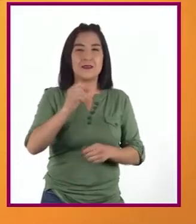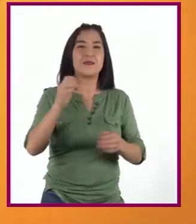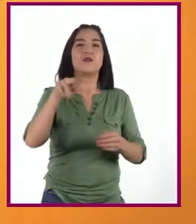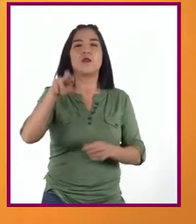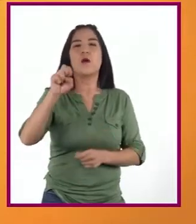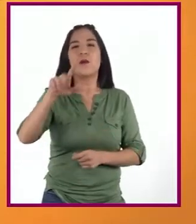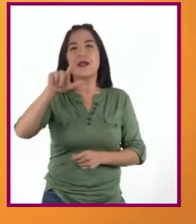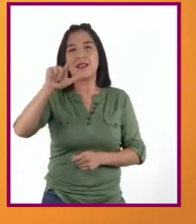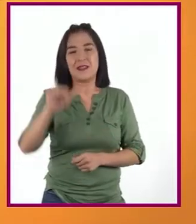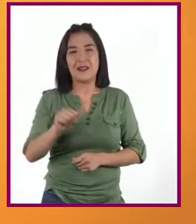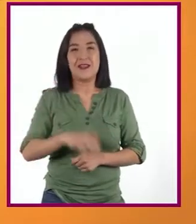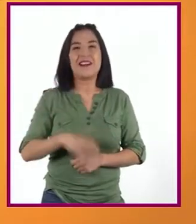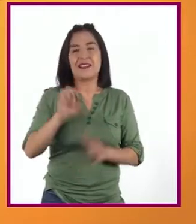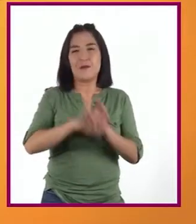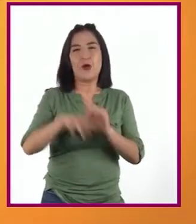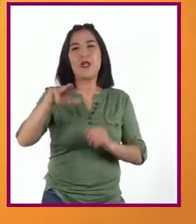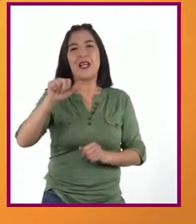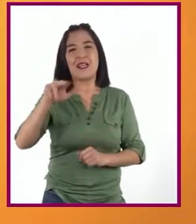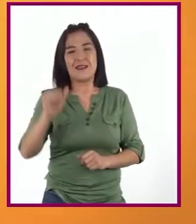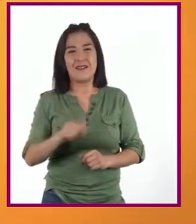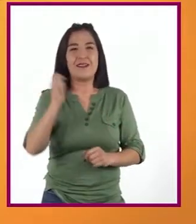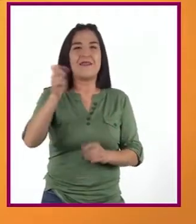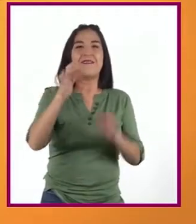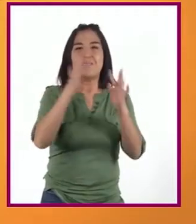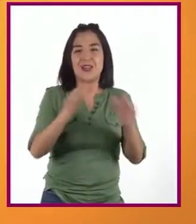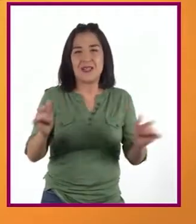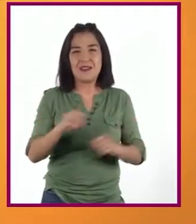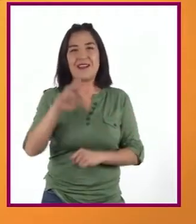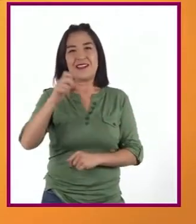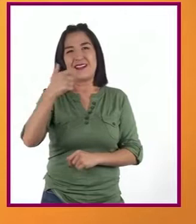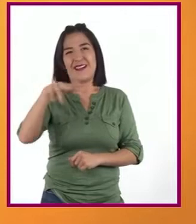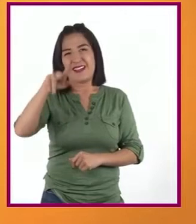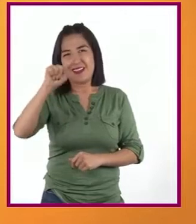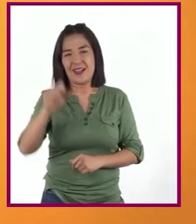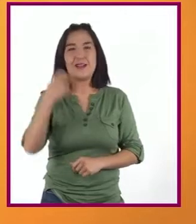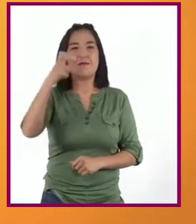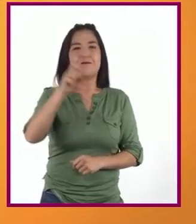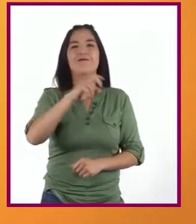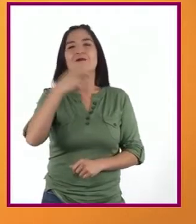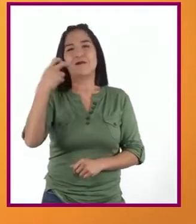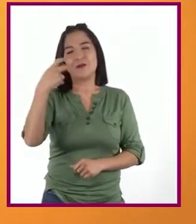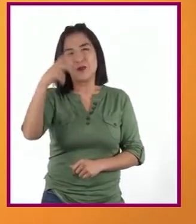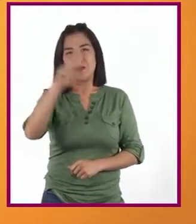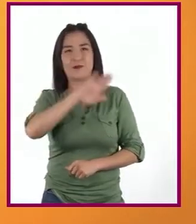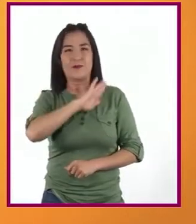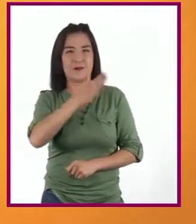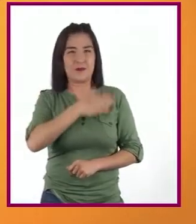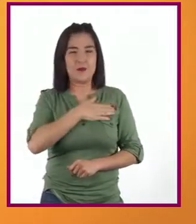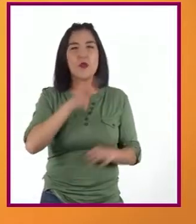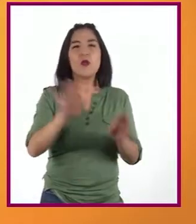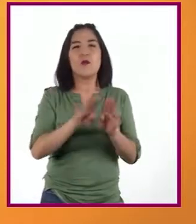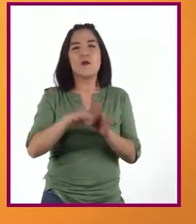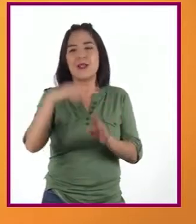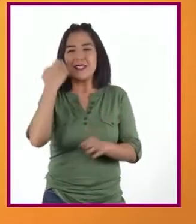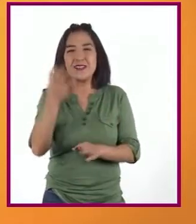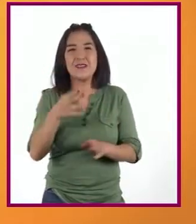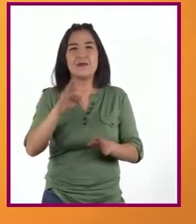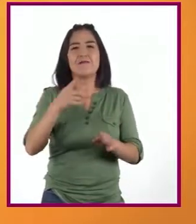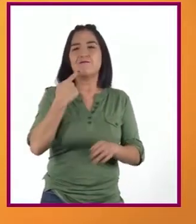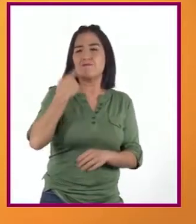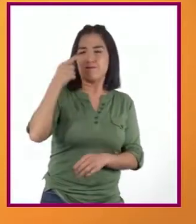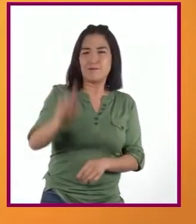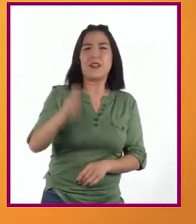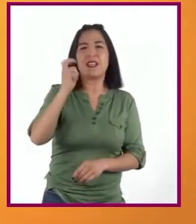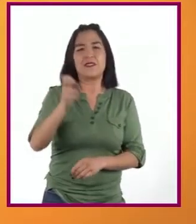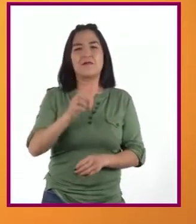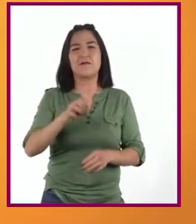ejemplo, como Naná en Francia o La Regenta en España, buscaban denunciar las situaciones